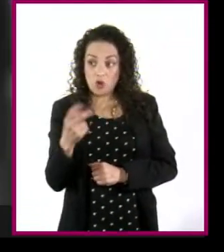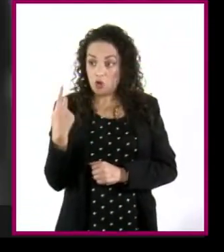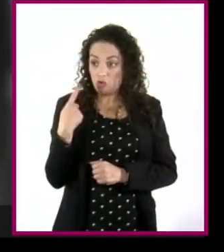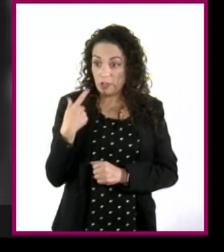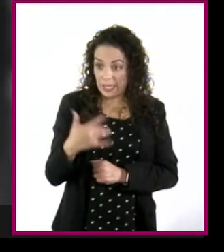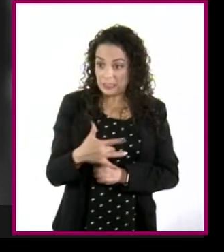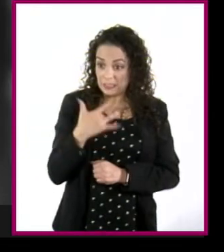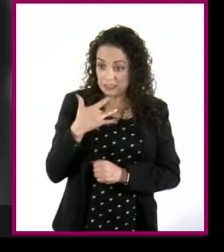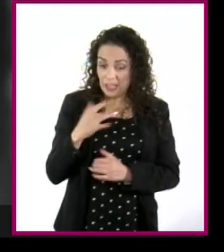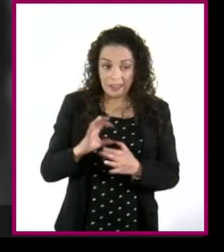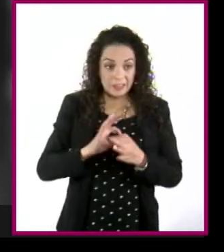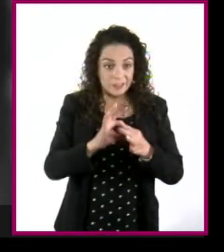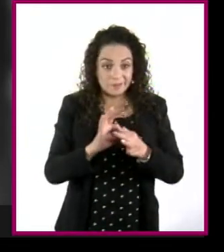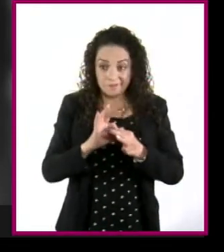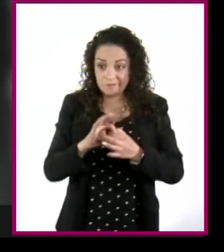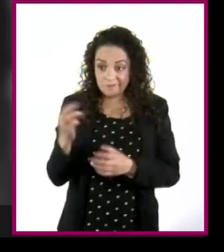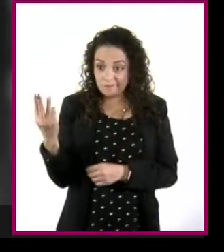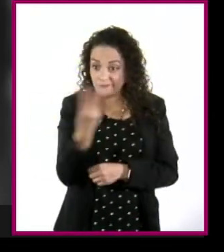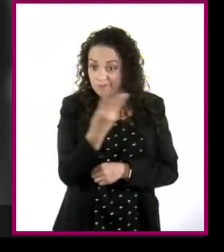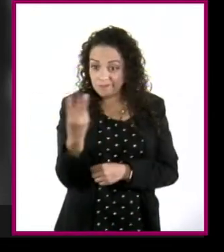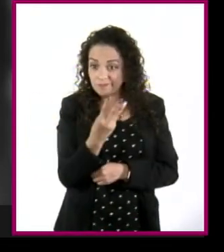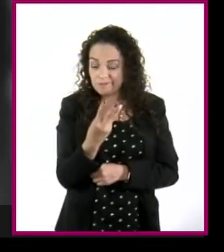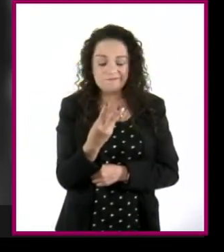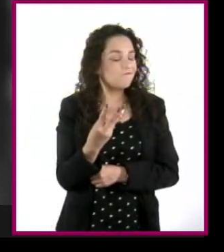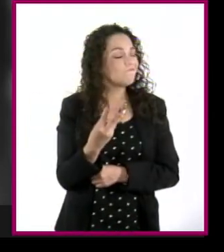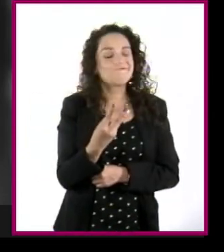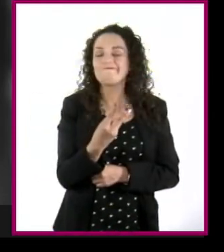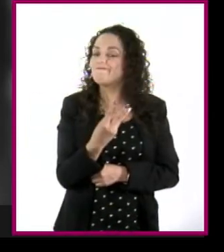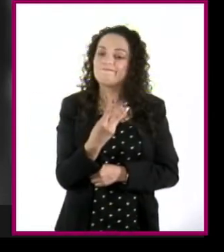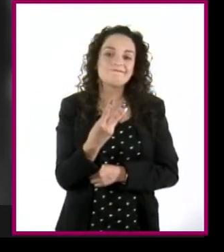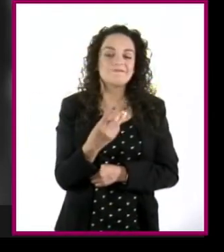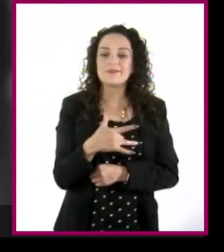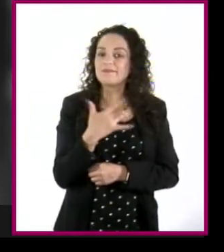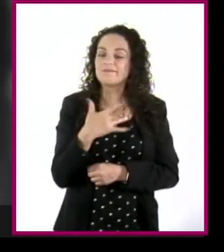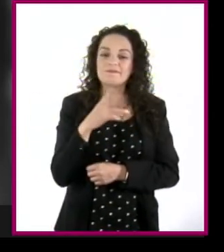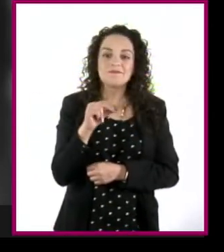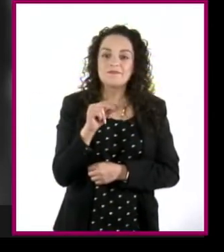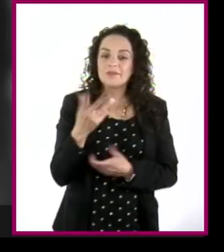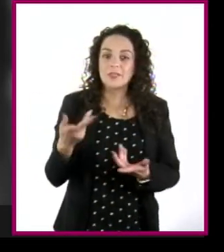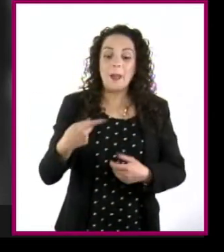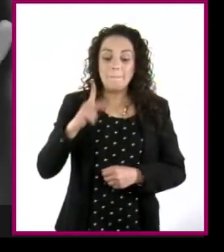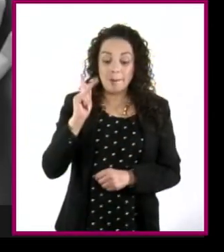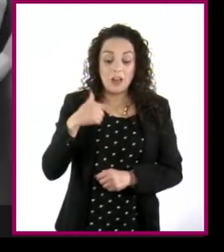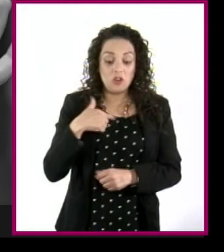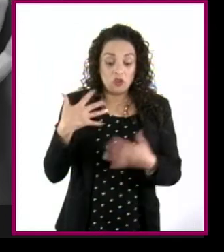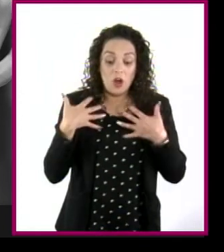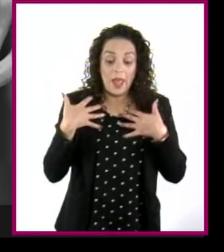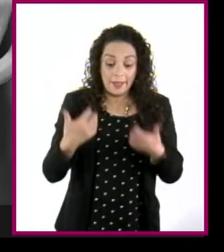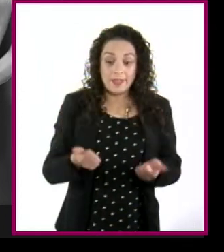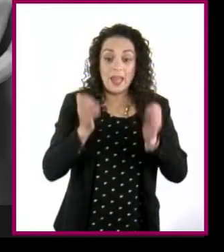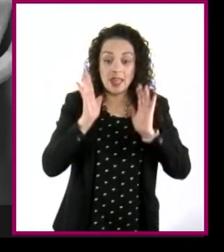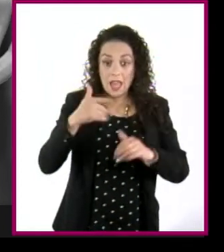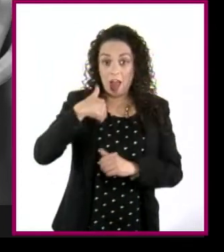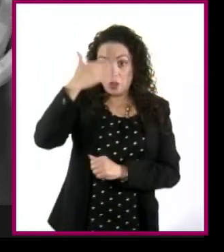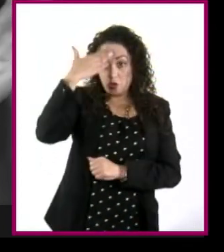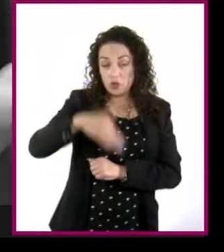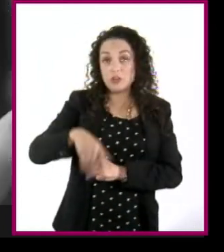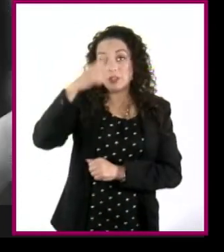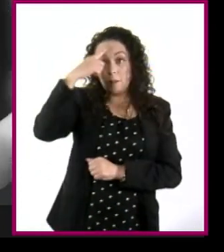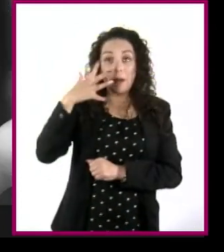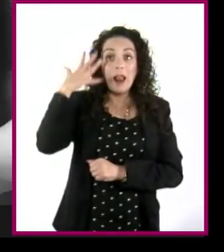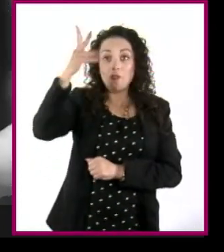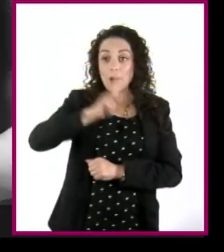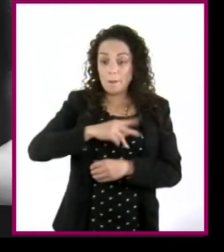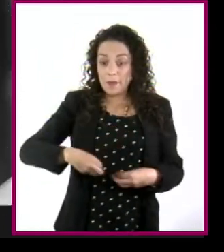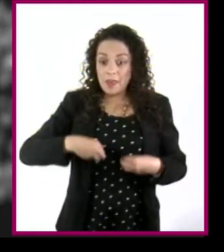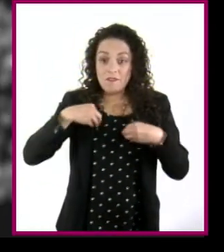plenamente identificados con algunos de esos objetivos, aunque al menos yo tampoco tengo claro qué objetivo me parece bueno perseguir en la vida,